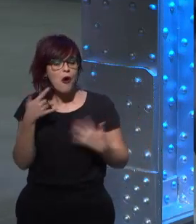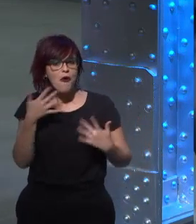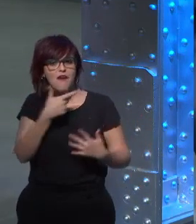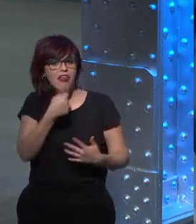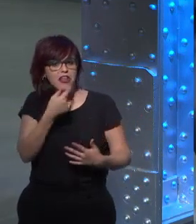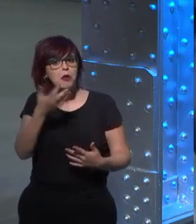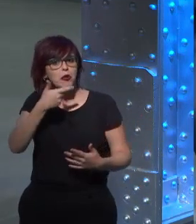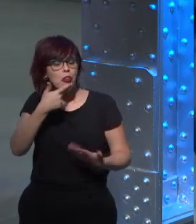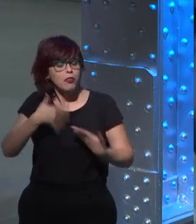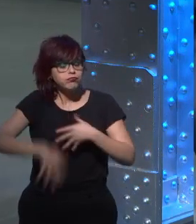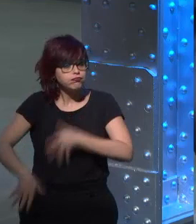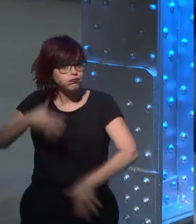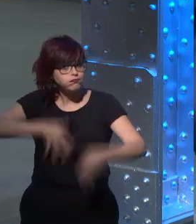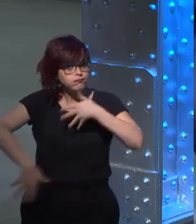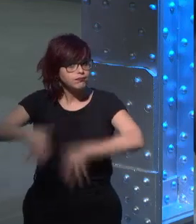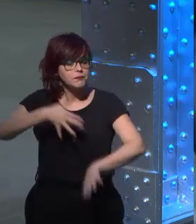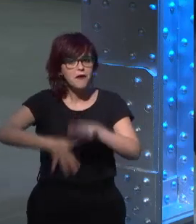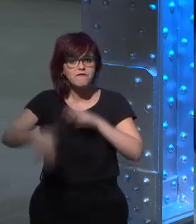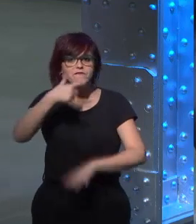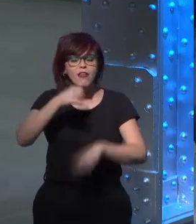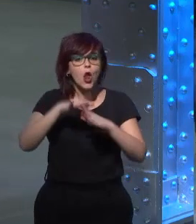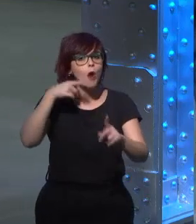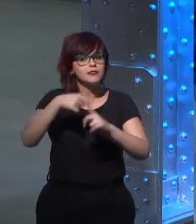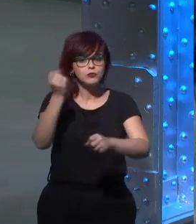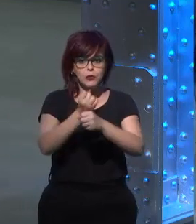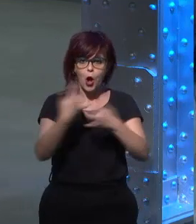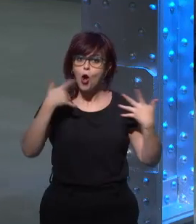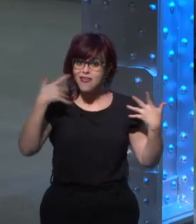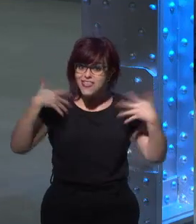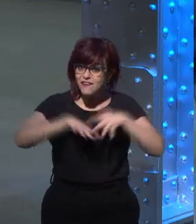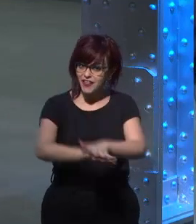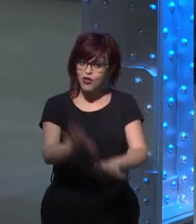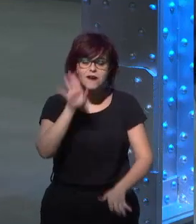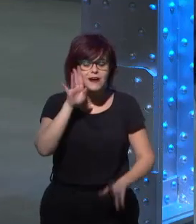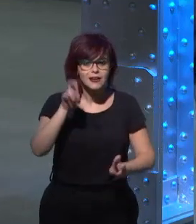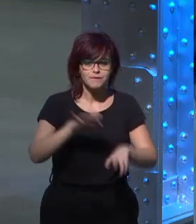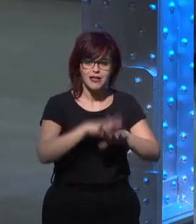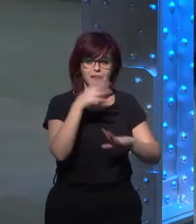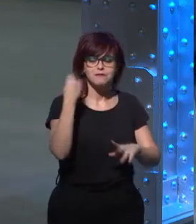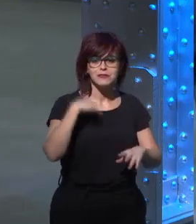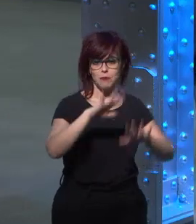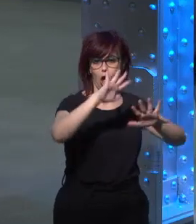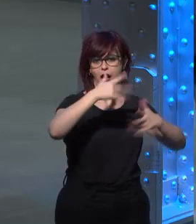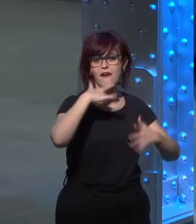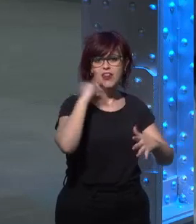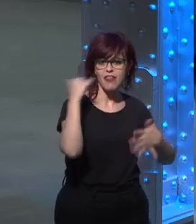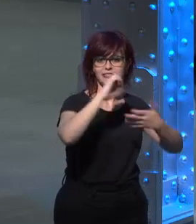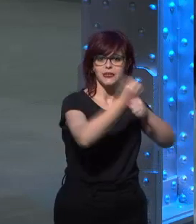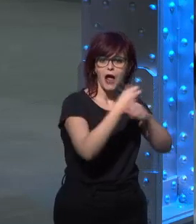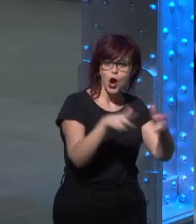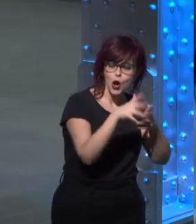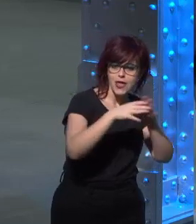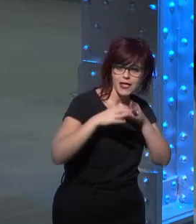soltura y conocimiento para realmente conseguir ser un trabajador híbrido. Entre las soft skills, yo diría trabajo en equipo,